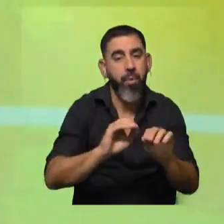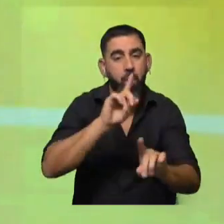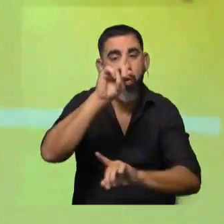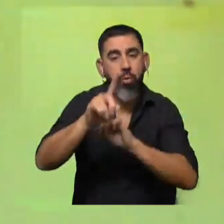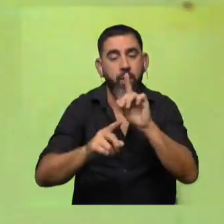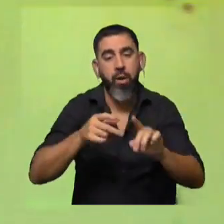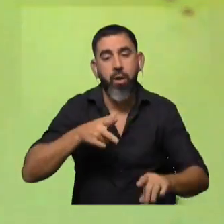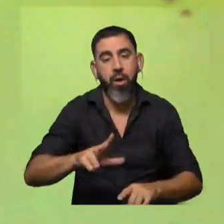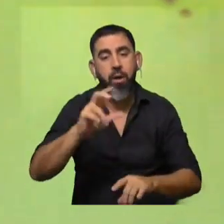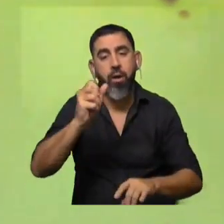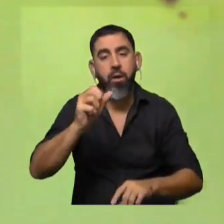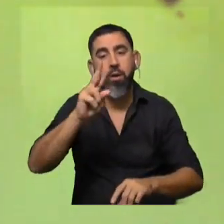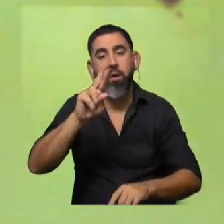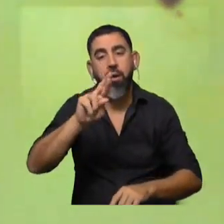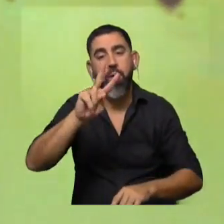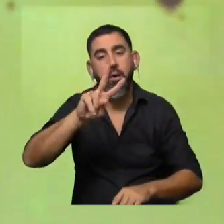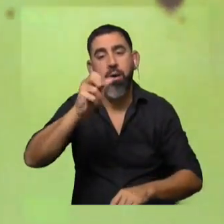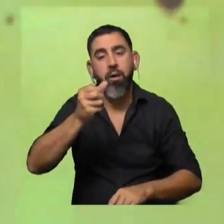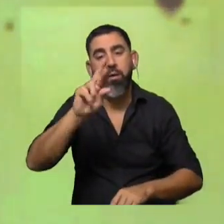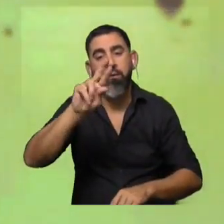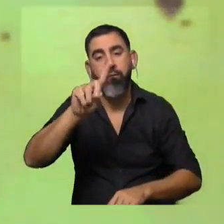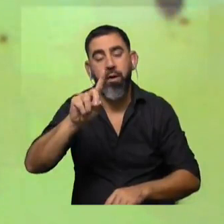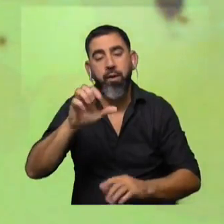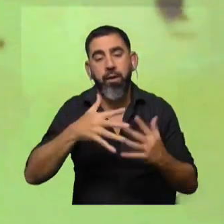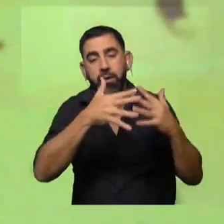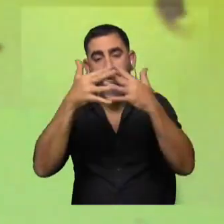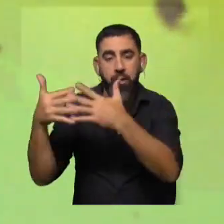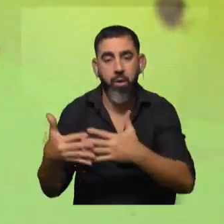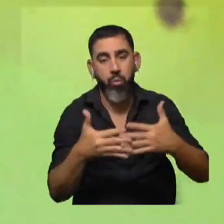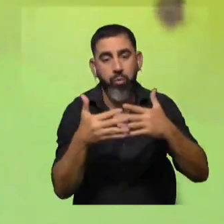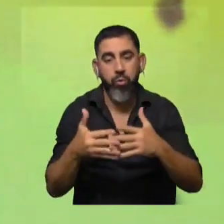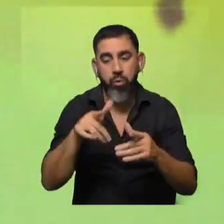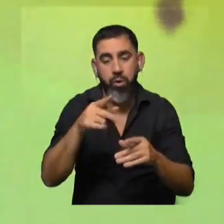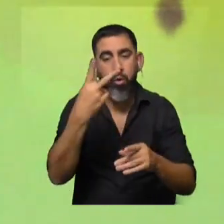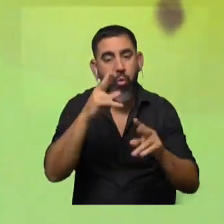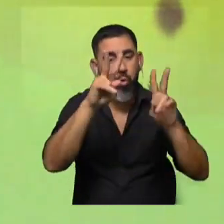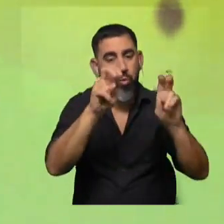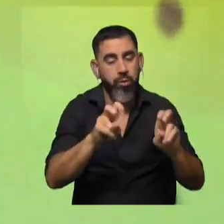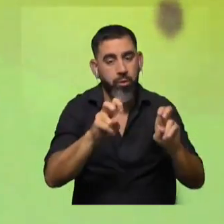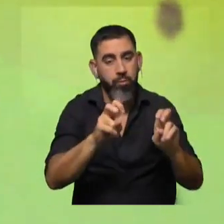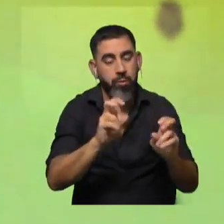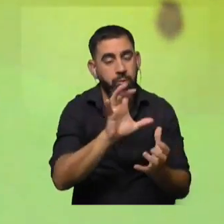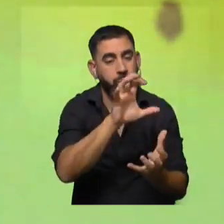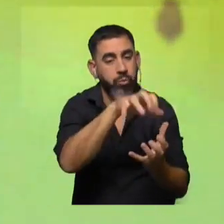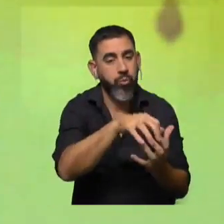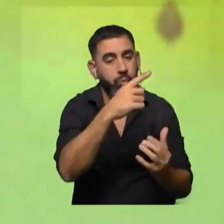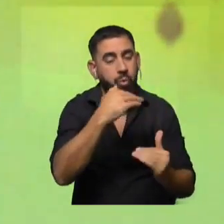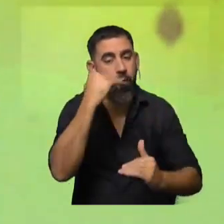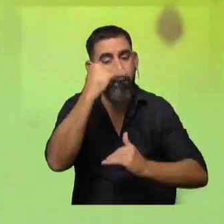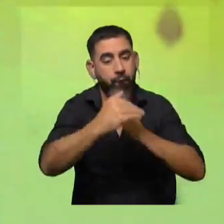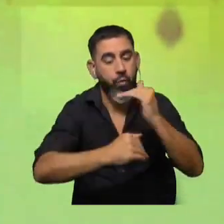de Harvard, en Boston, en los Estados Unidos. Allí está trabajando en 2 áreas, básicamente. Departamento de Evolución